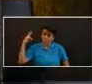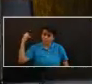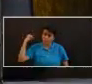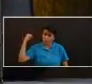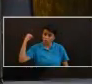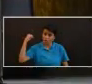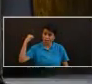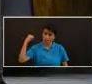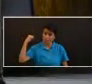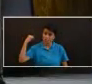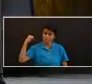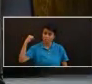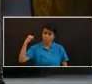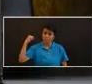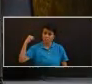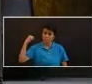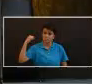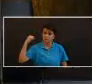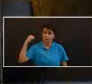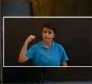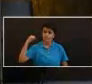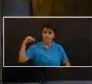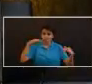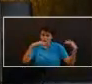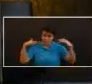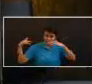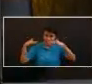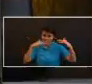tremendas victorias, habiendo tenido batallas, pero